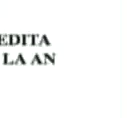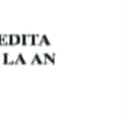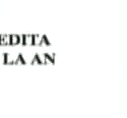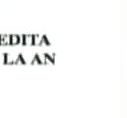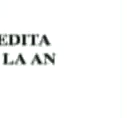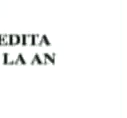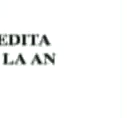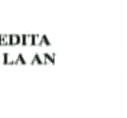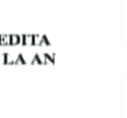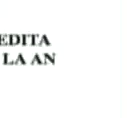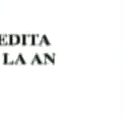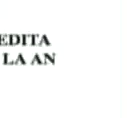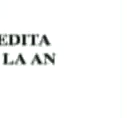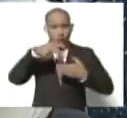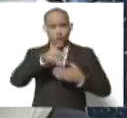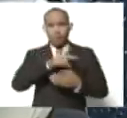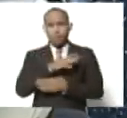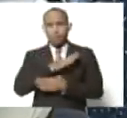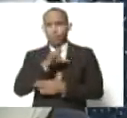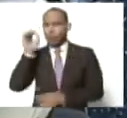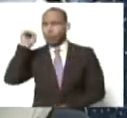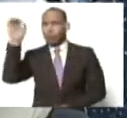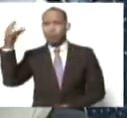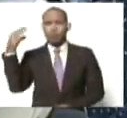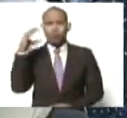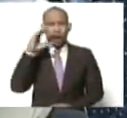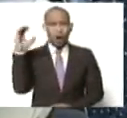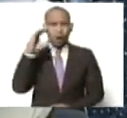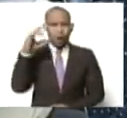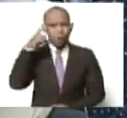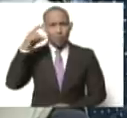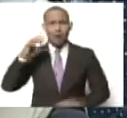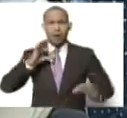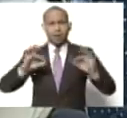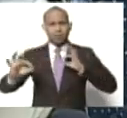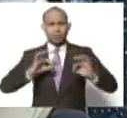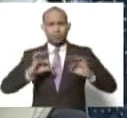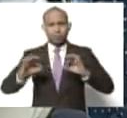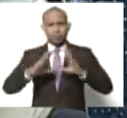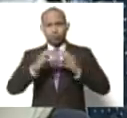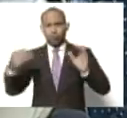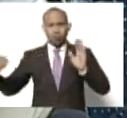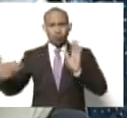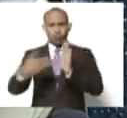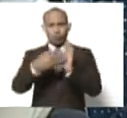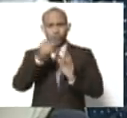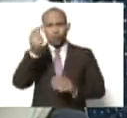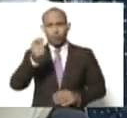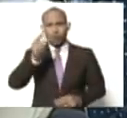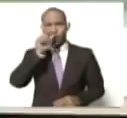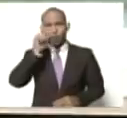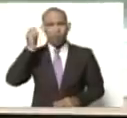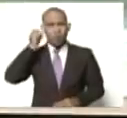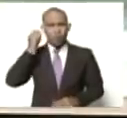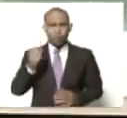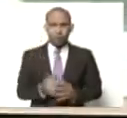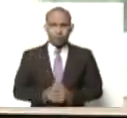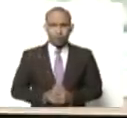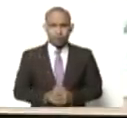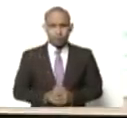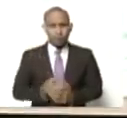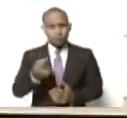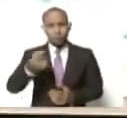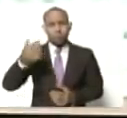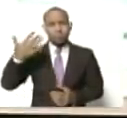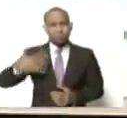por este terrorista, a Colombia para que se empezaran a planear ataques directos a las diputadas y a los diputados. Bueno, una denuncia grave.